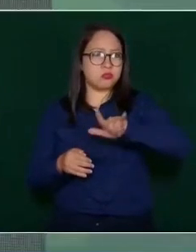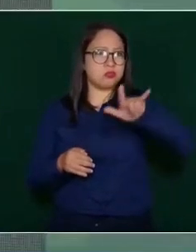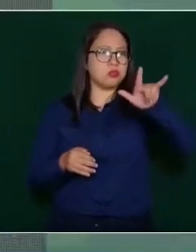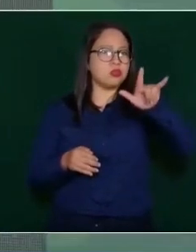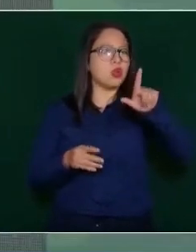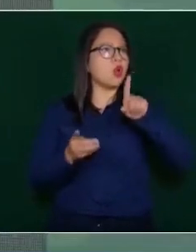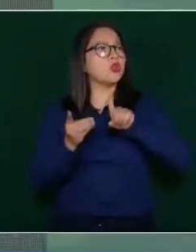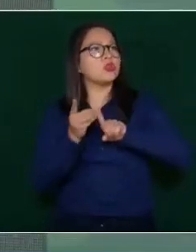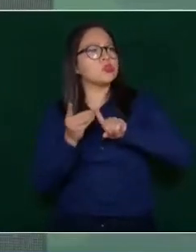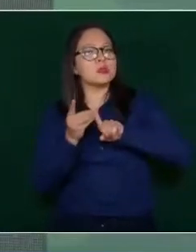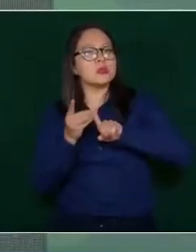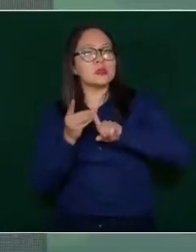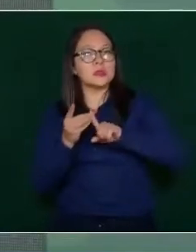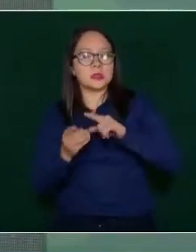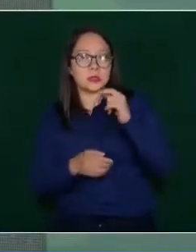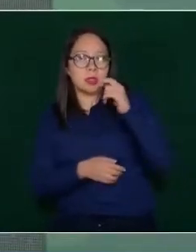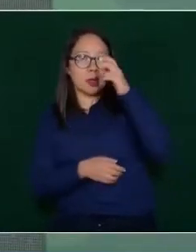pues es